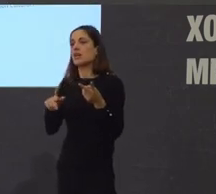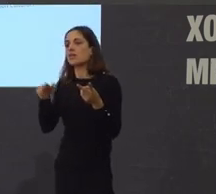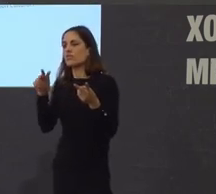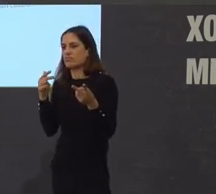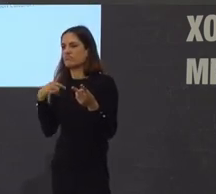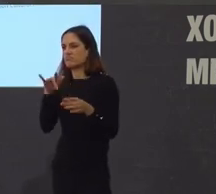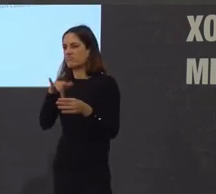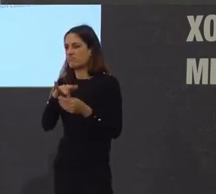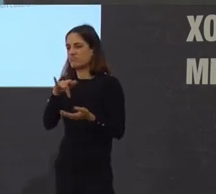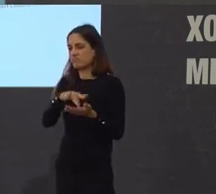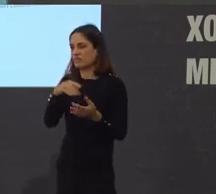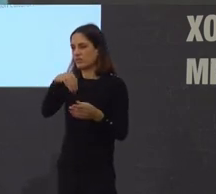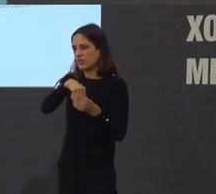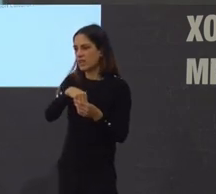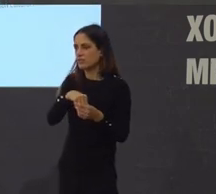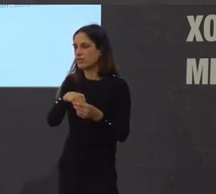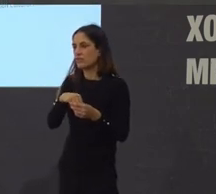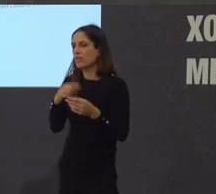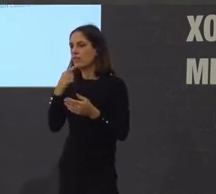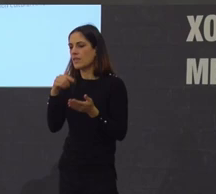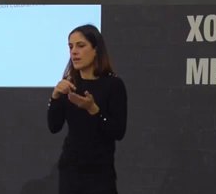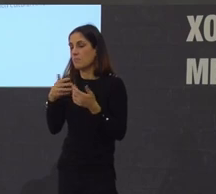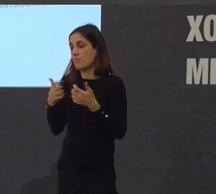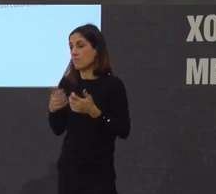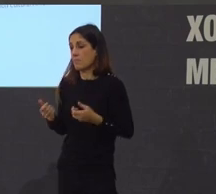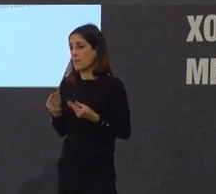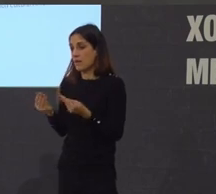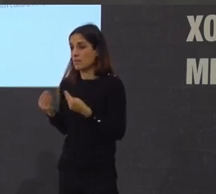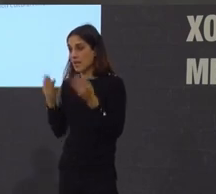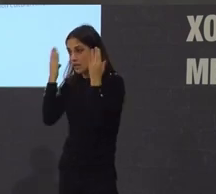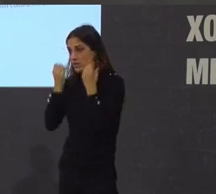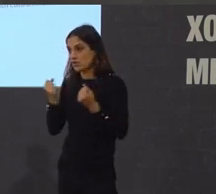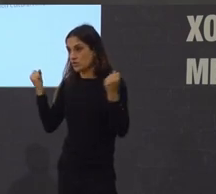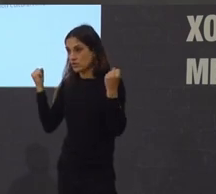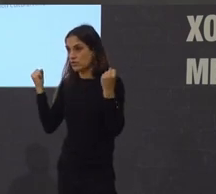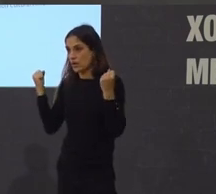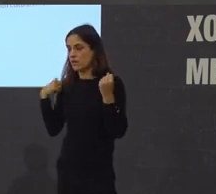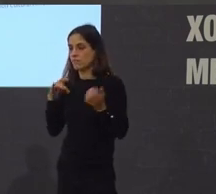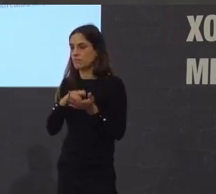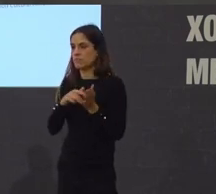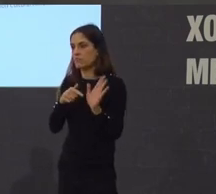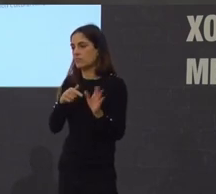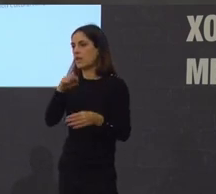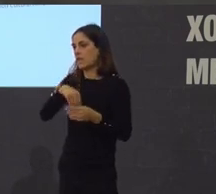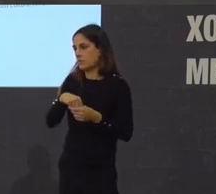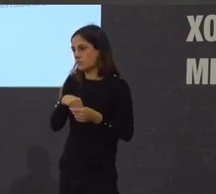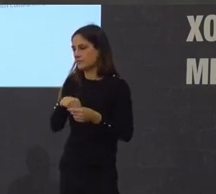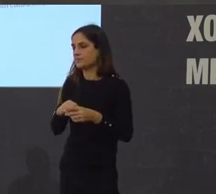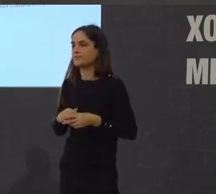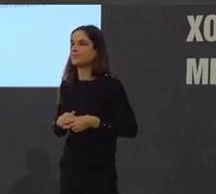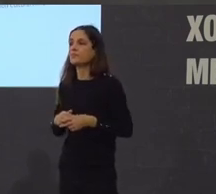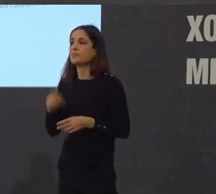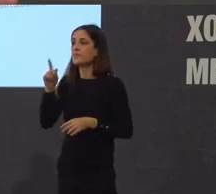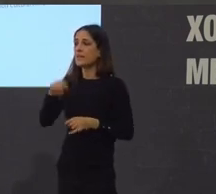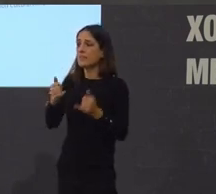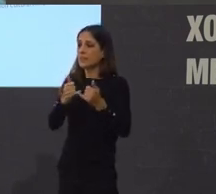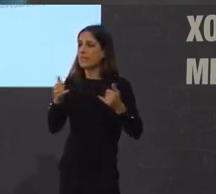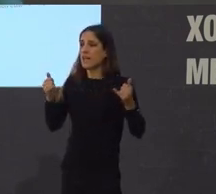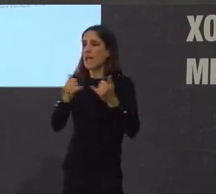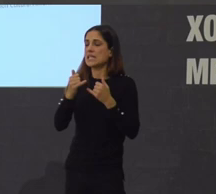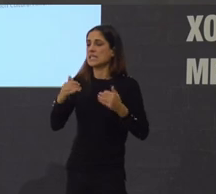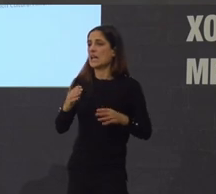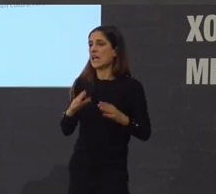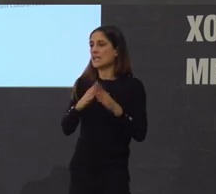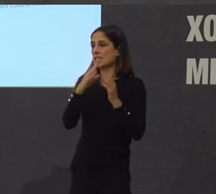montes como acredita a propia guardia civil testifica que puedes y sobre actuación de fernando le guste lo na illa de san simón vamos a pasar